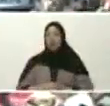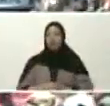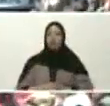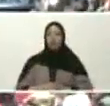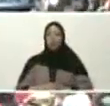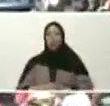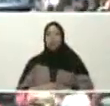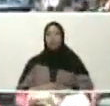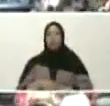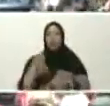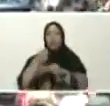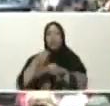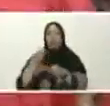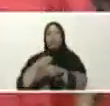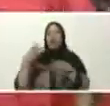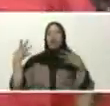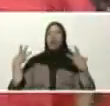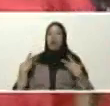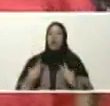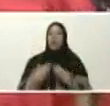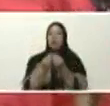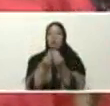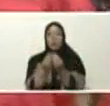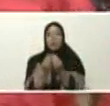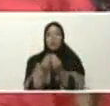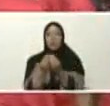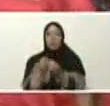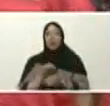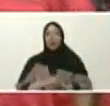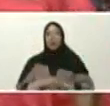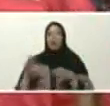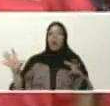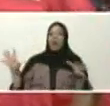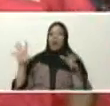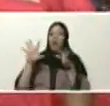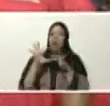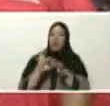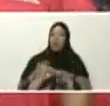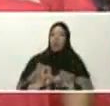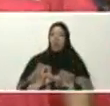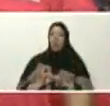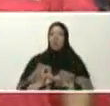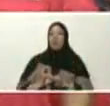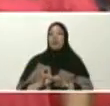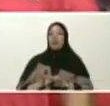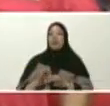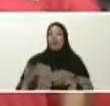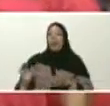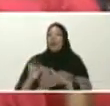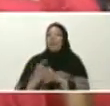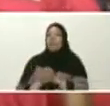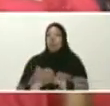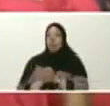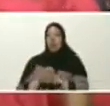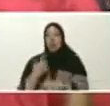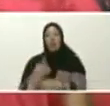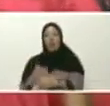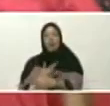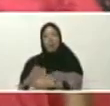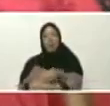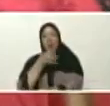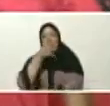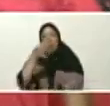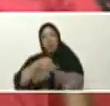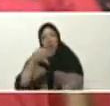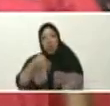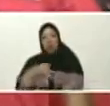en trabajo colectivo, en unión, en solidaridad, en hermandad verdadera.